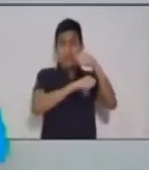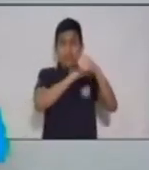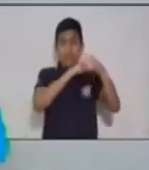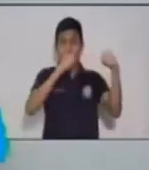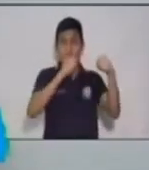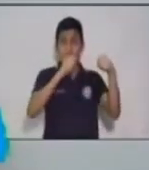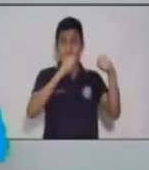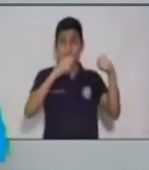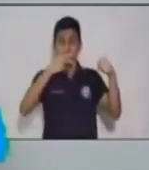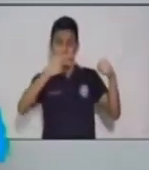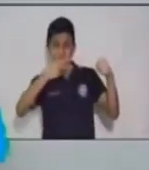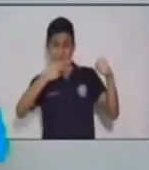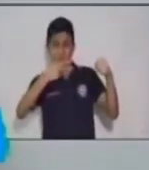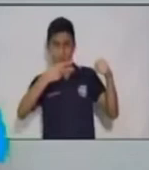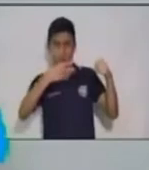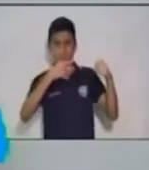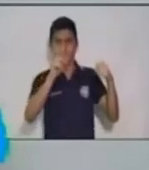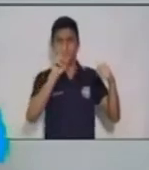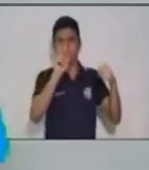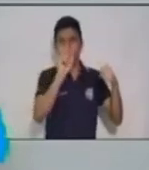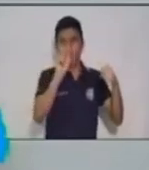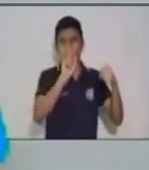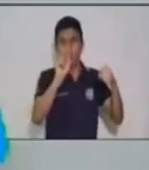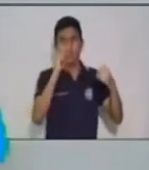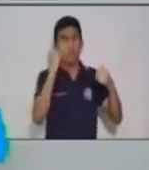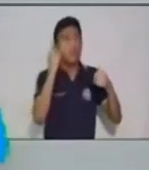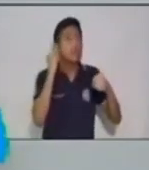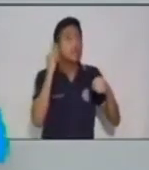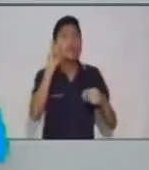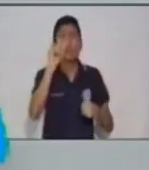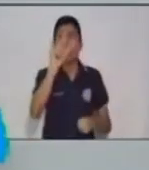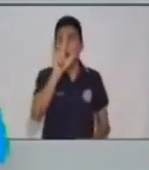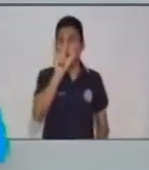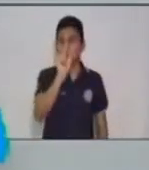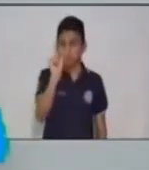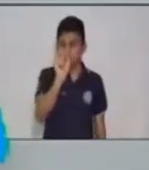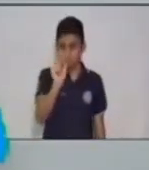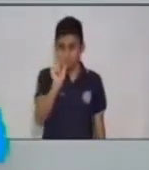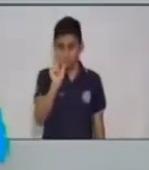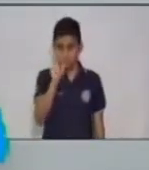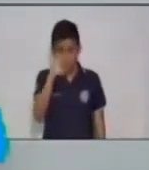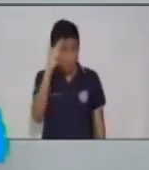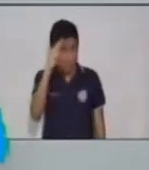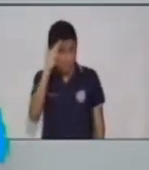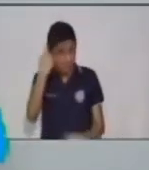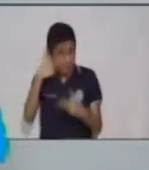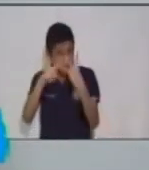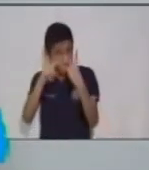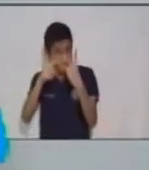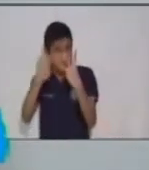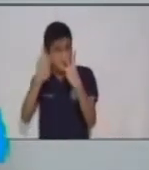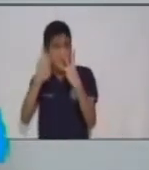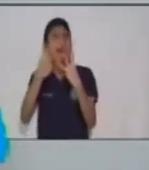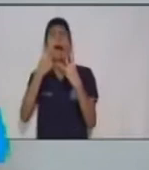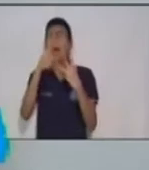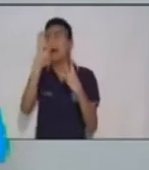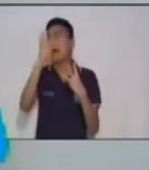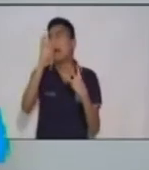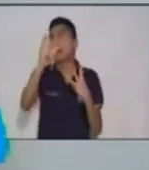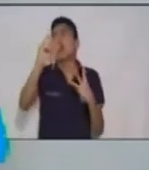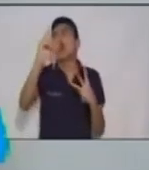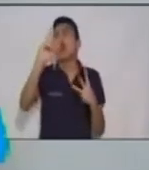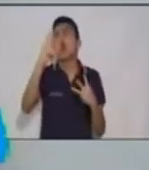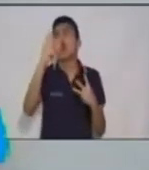muy bien. El signo igual es el que colocamos allí. ¿Cuál sería el siguiente? ¡Ah! Los